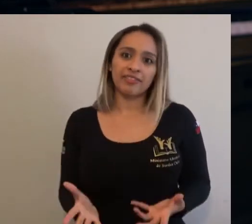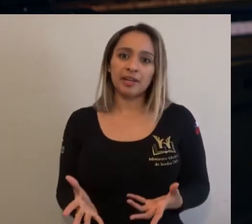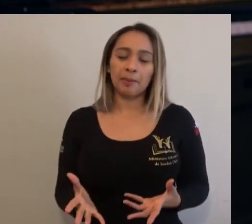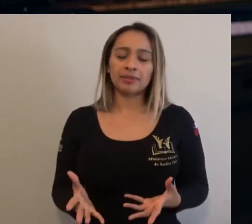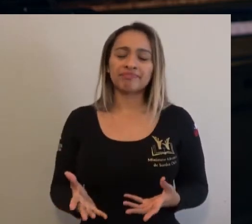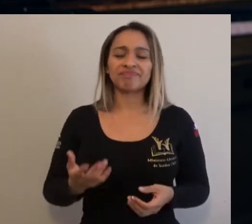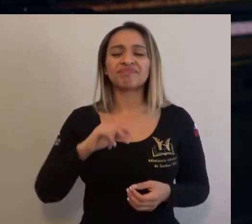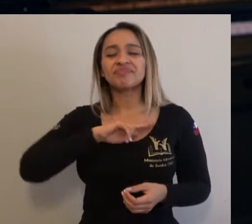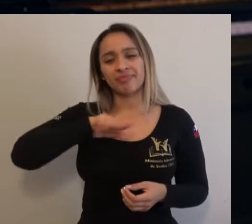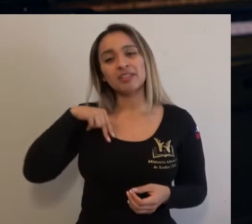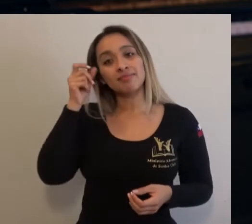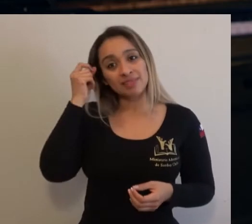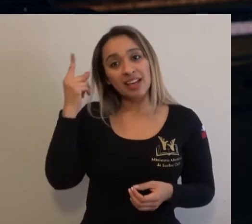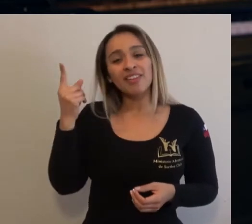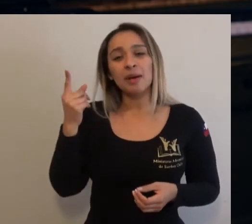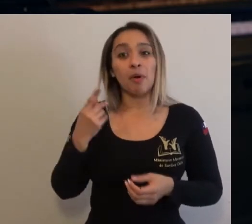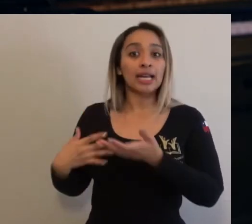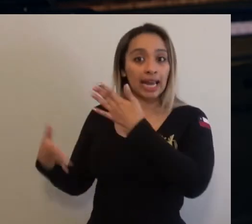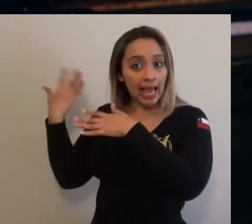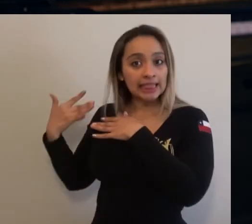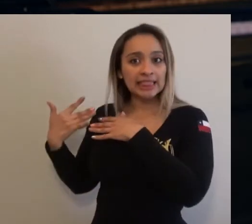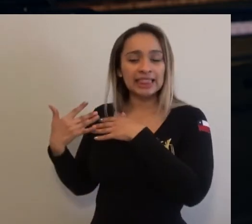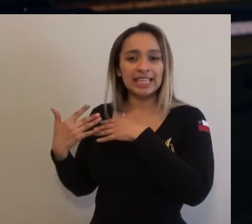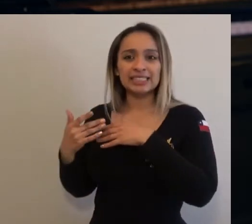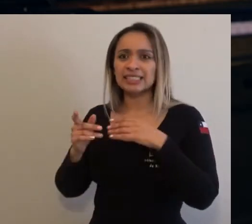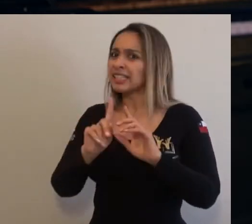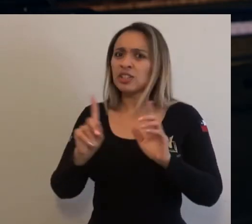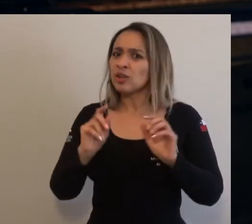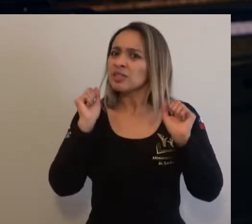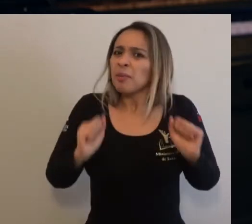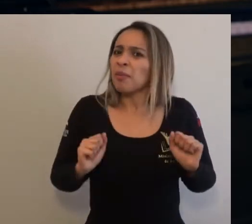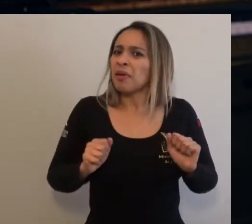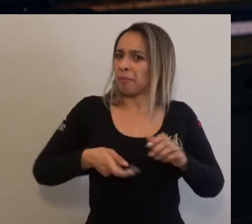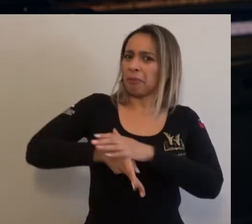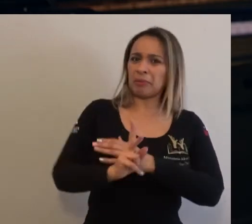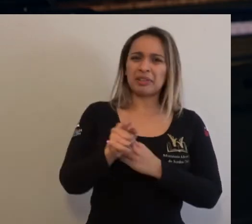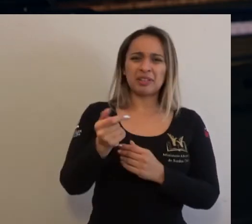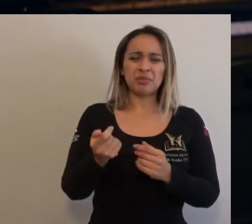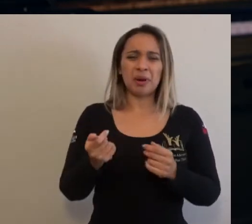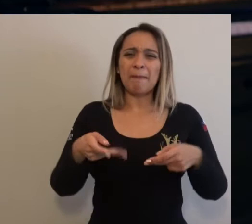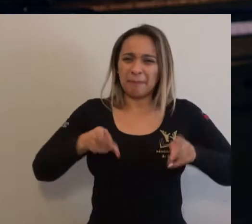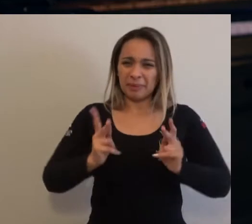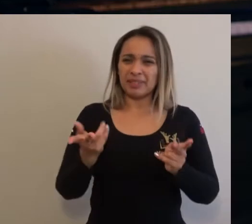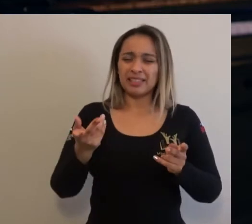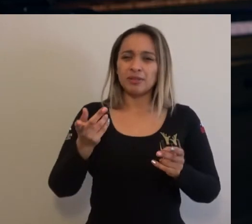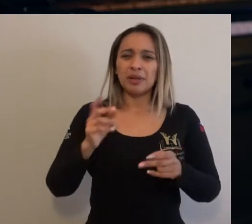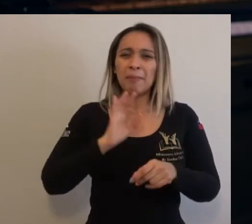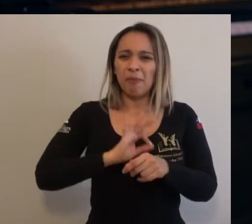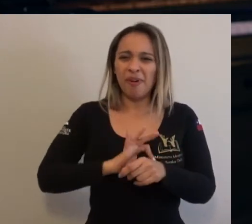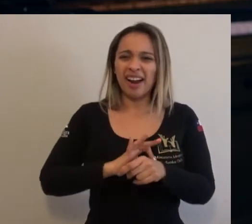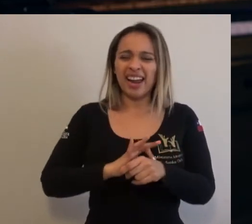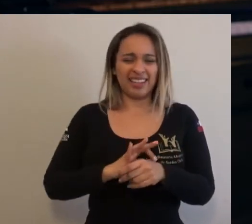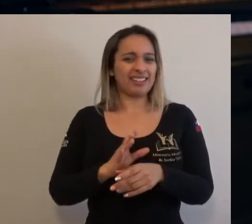condición. Sabemos que en la antigüedad se tenía menos tolerancia a este tipo de cosas, y esta mujer que padecía este